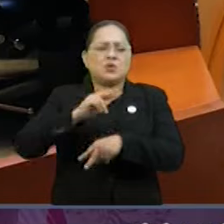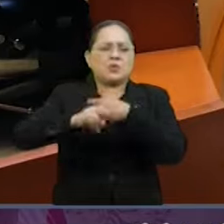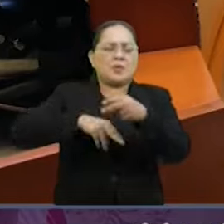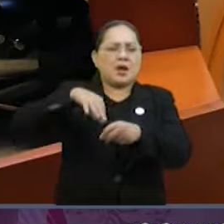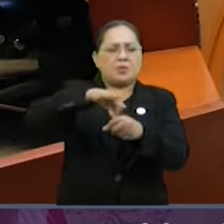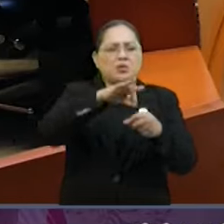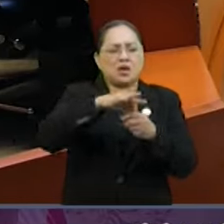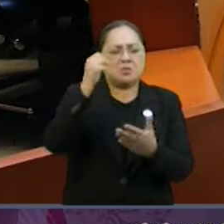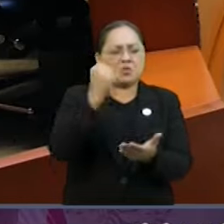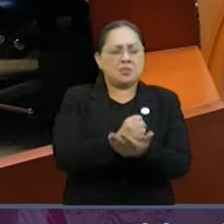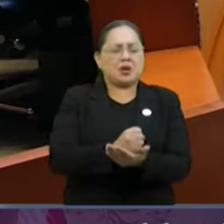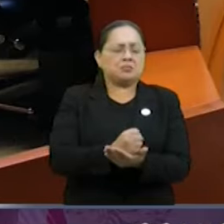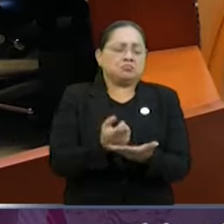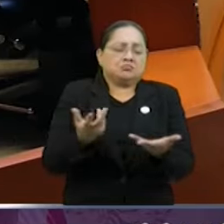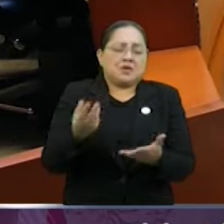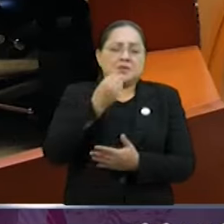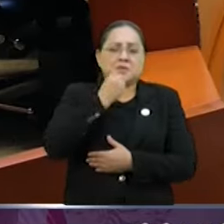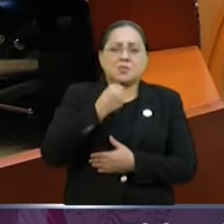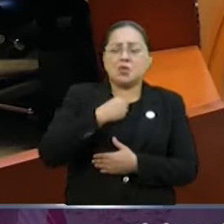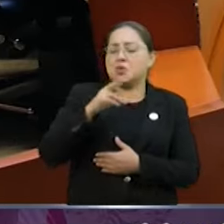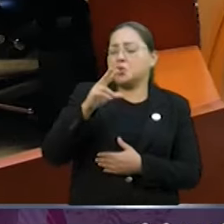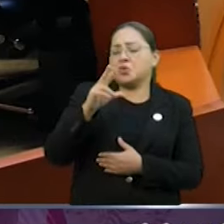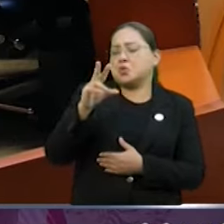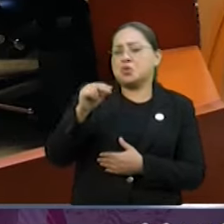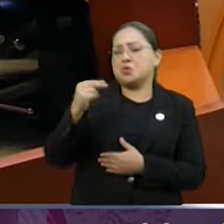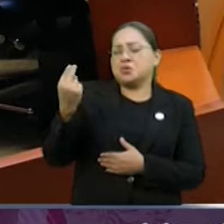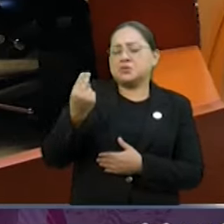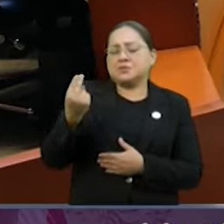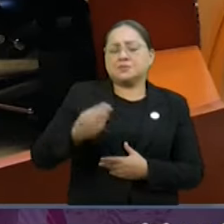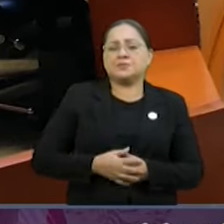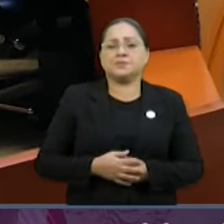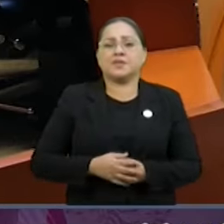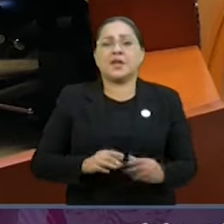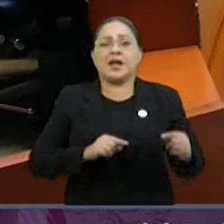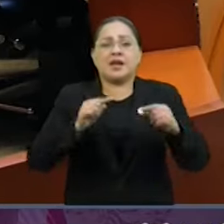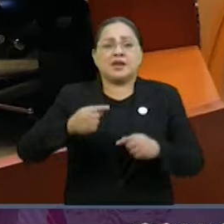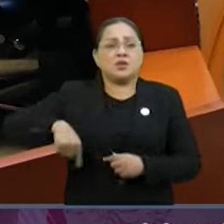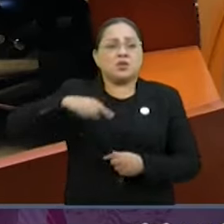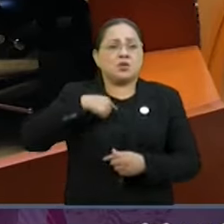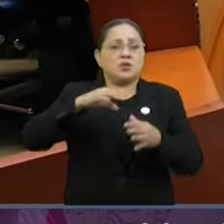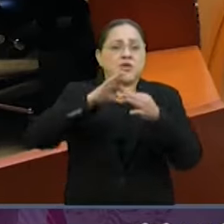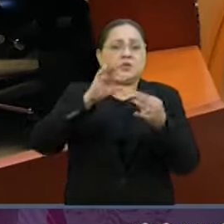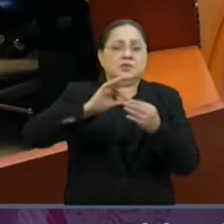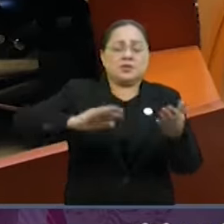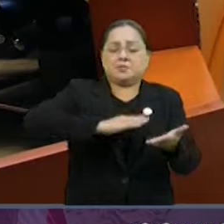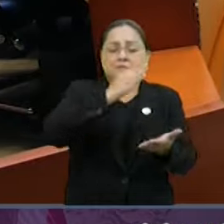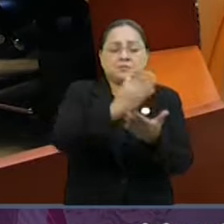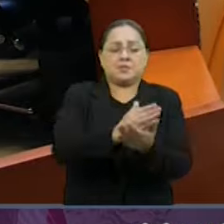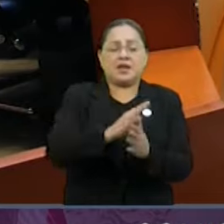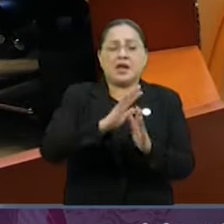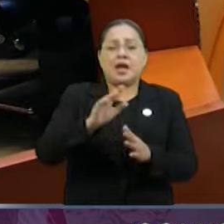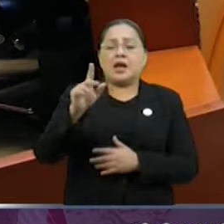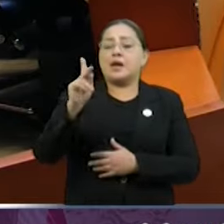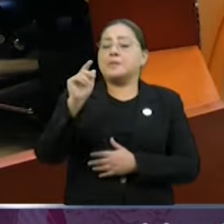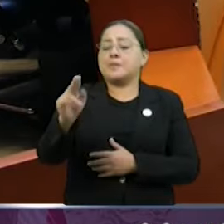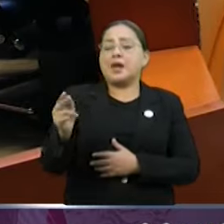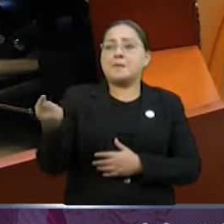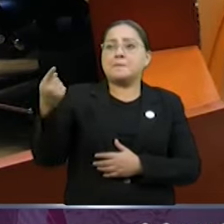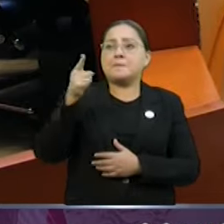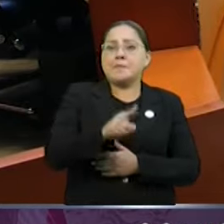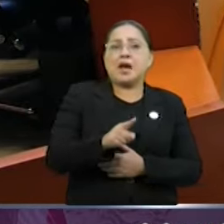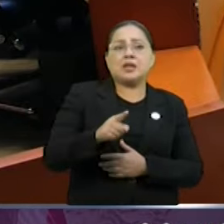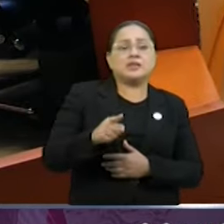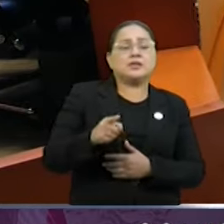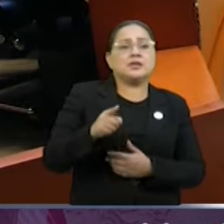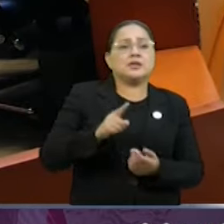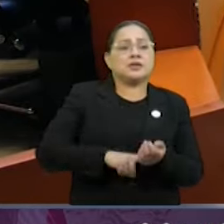estamos discutiendo. Nosotras y nosotros les decimos, se acabaron los días en que el PAN imponía en el